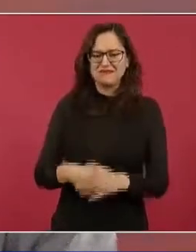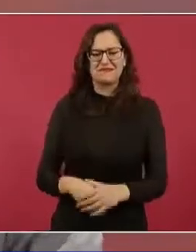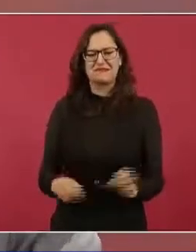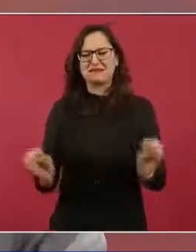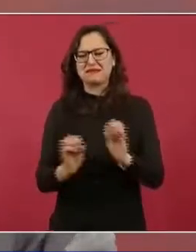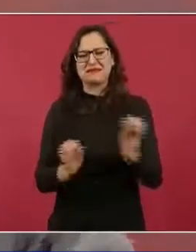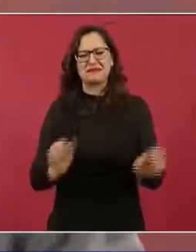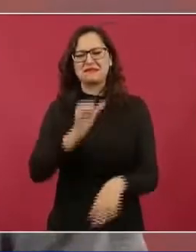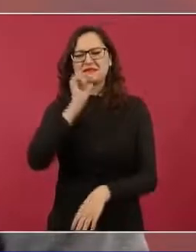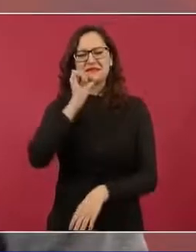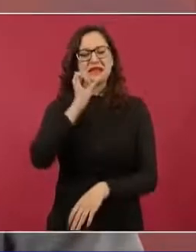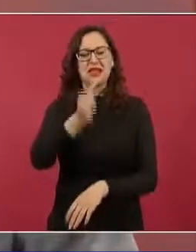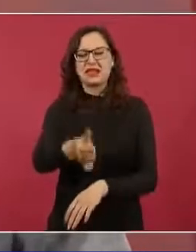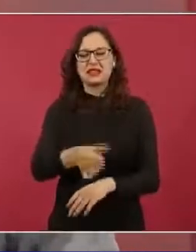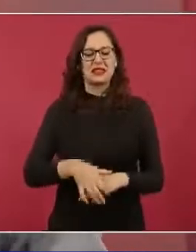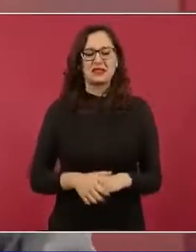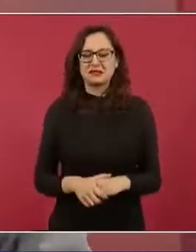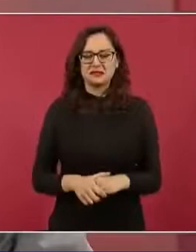Tenían